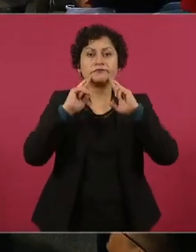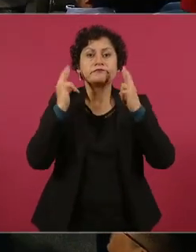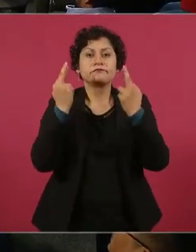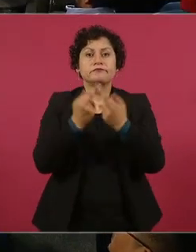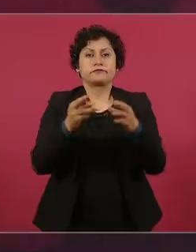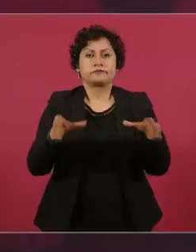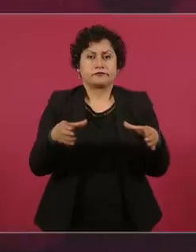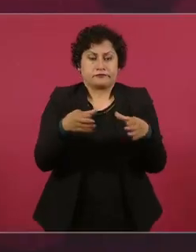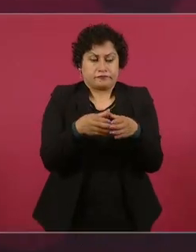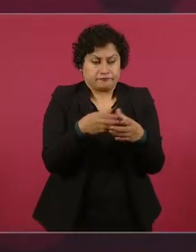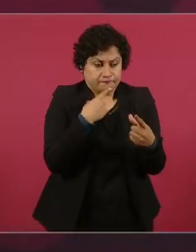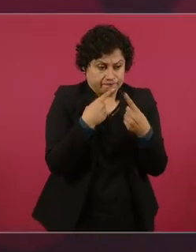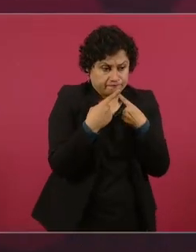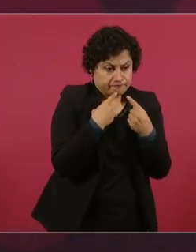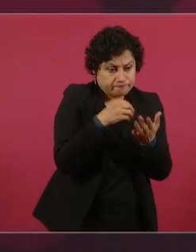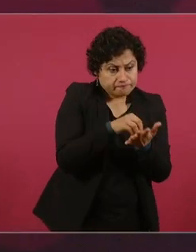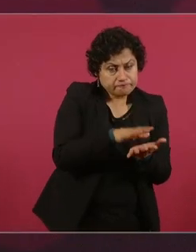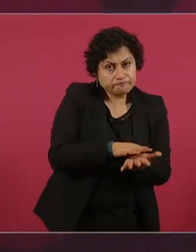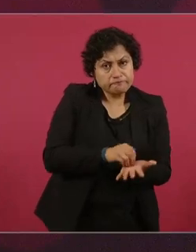informamos.